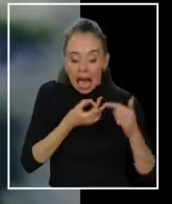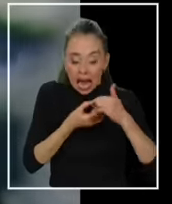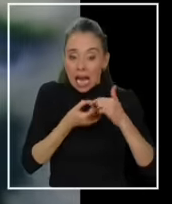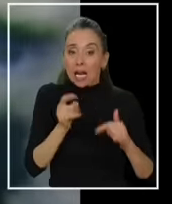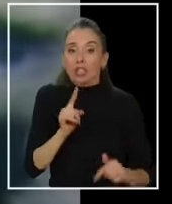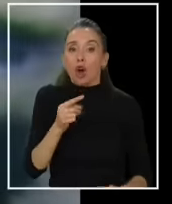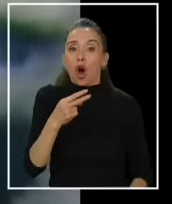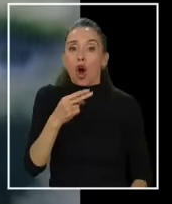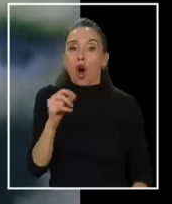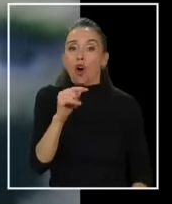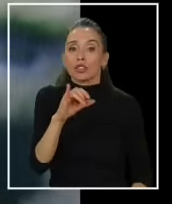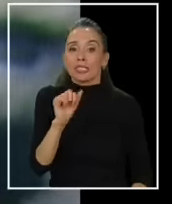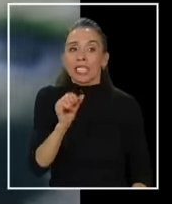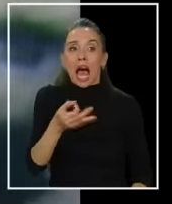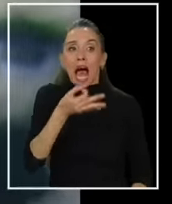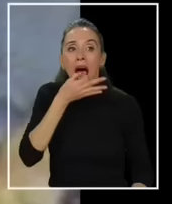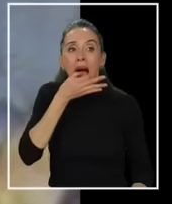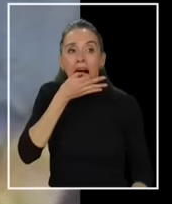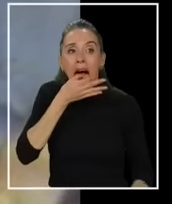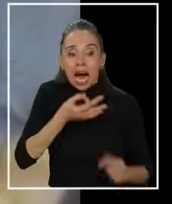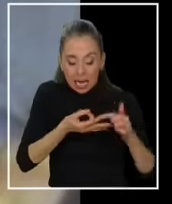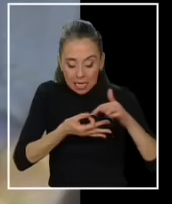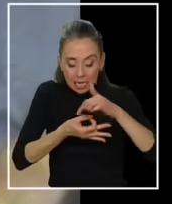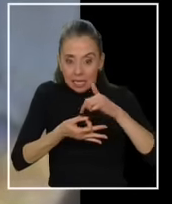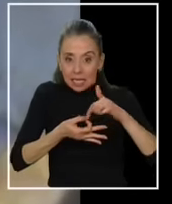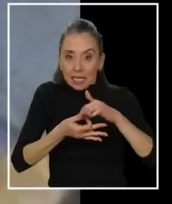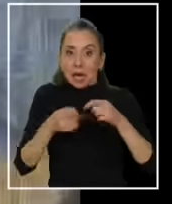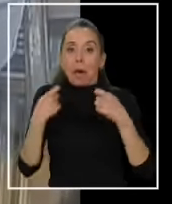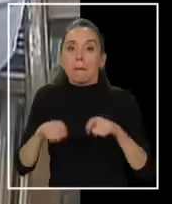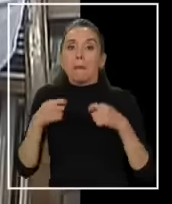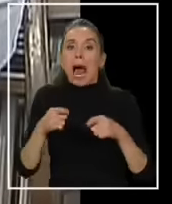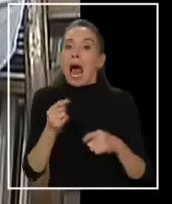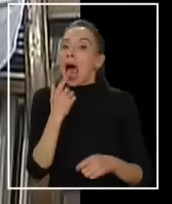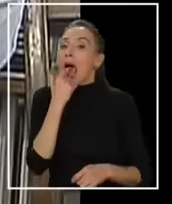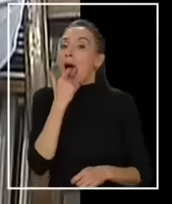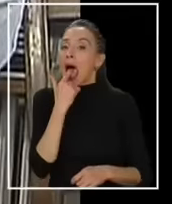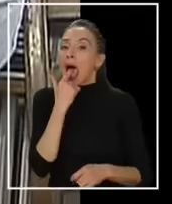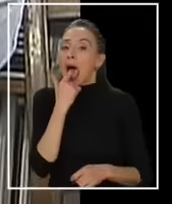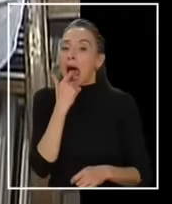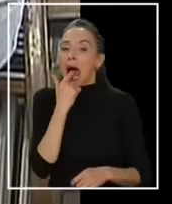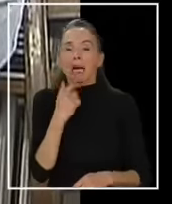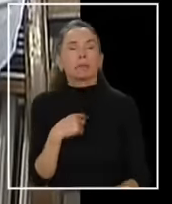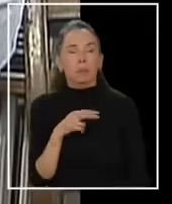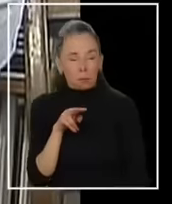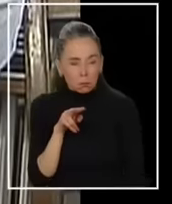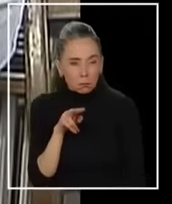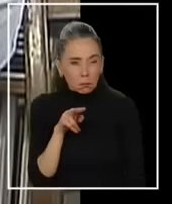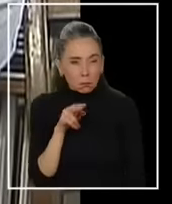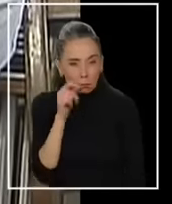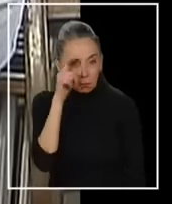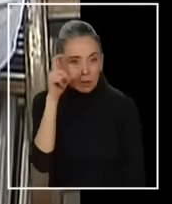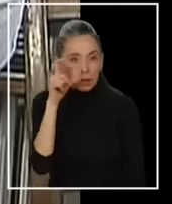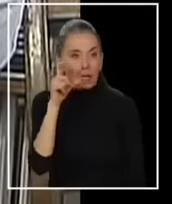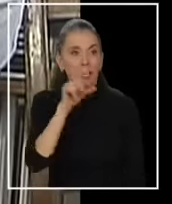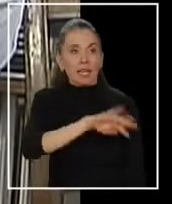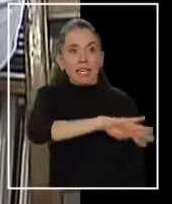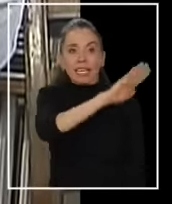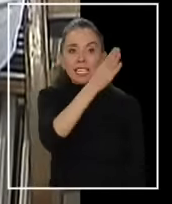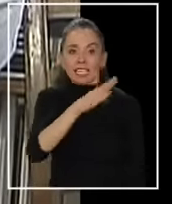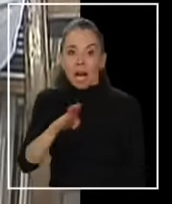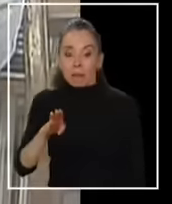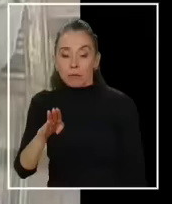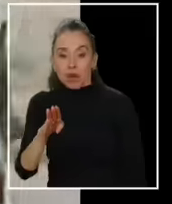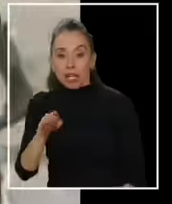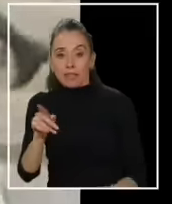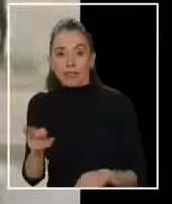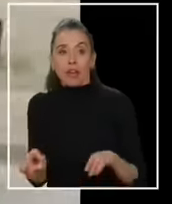hostia, era una redondela de plástico. Y me empecé a dar cuenta que la camioneta que